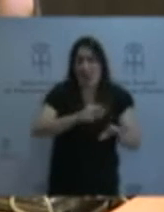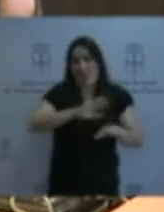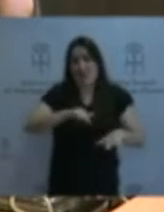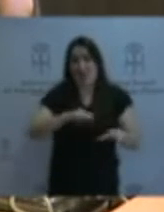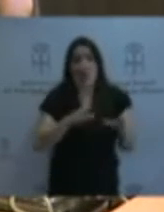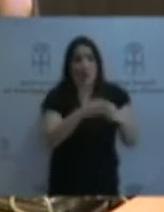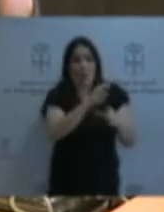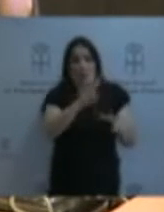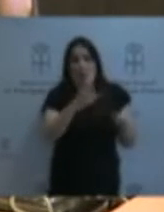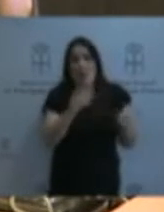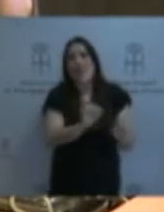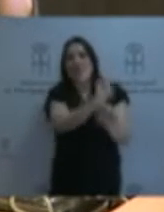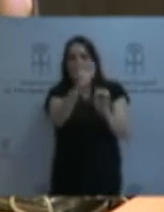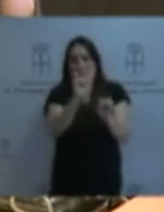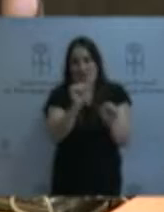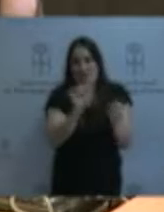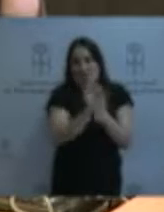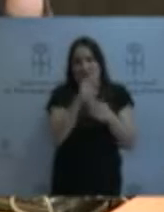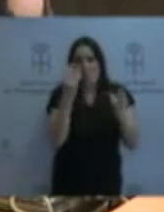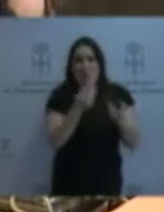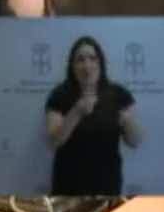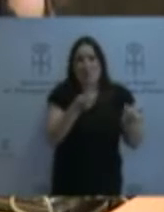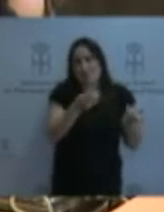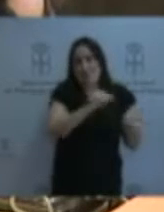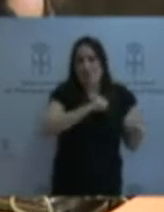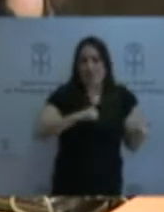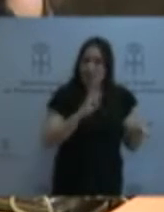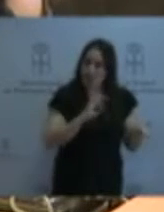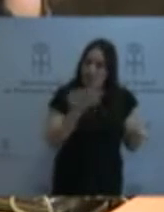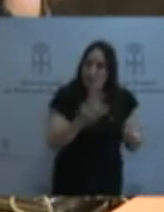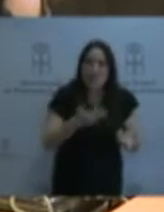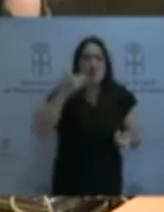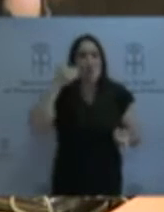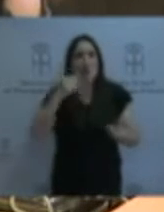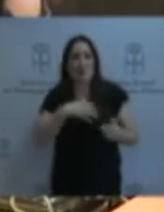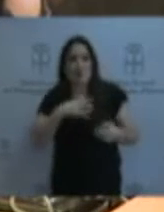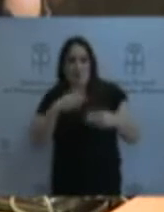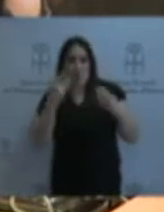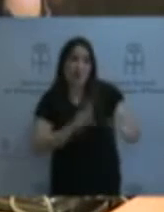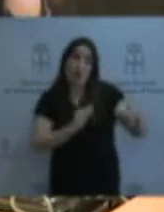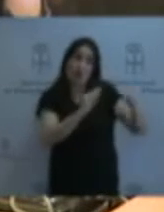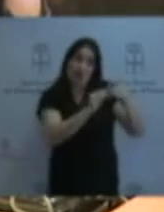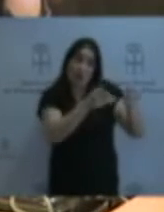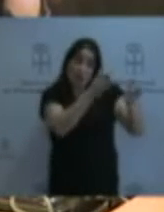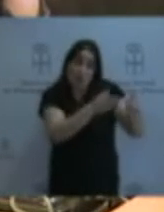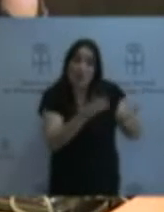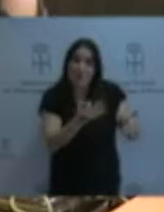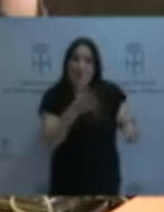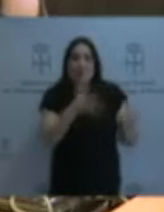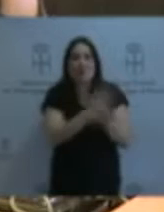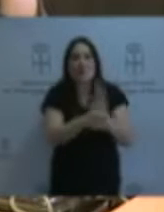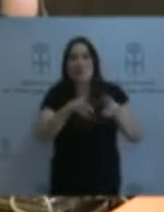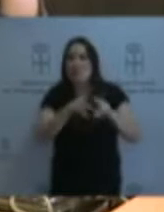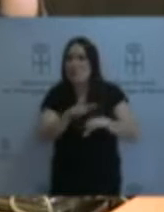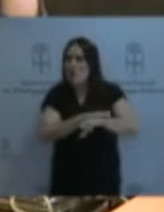privatización de servicios públicos. Se debe dignificar la función pública y ahí deberíamos coincidir con usted, señora consejera, porque es un instrumento